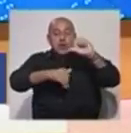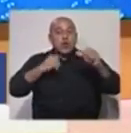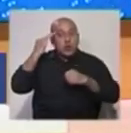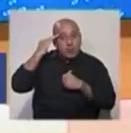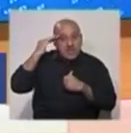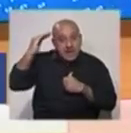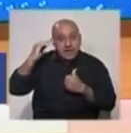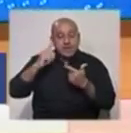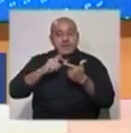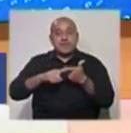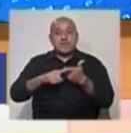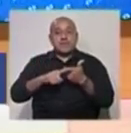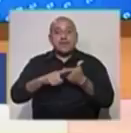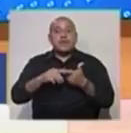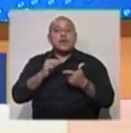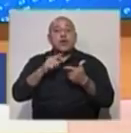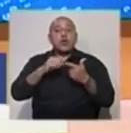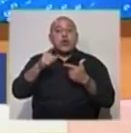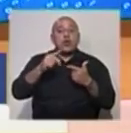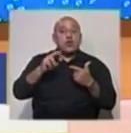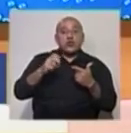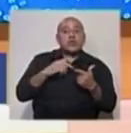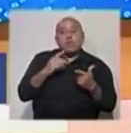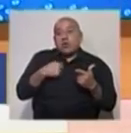ejército, los outsiders,